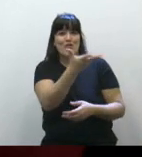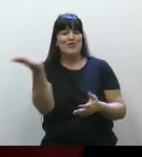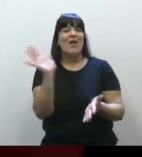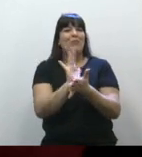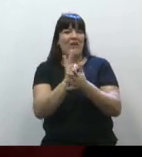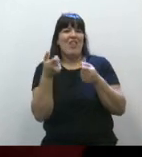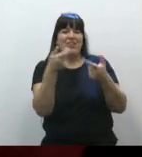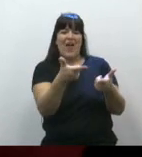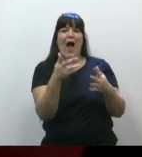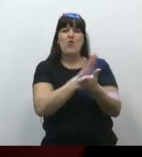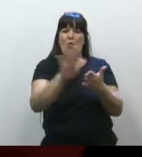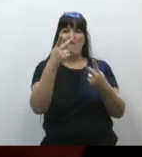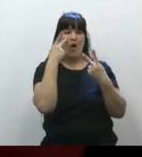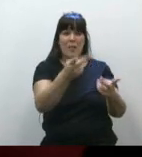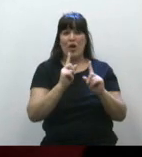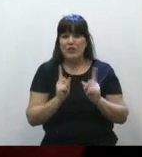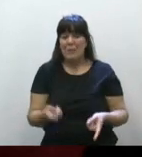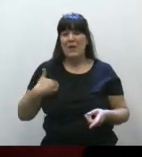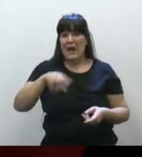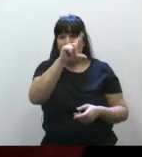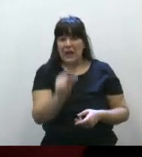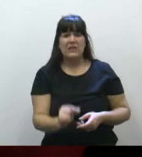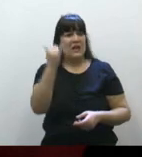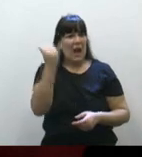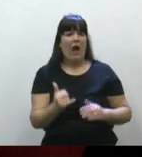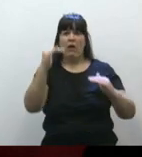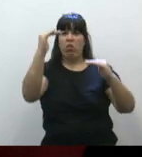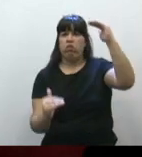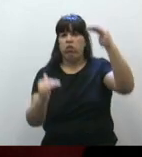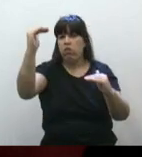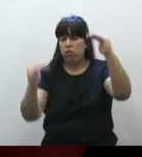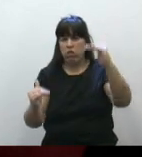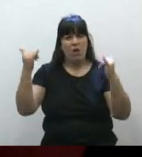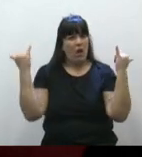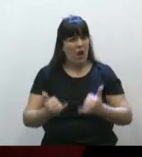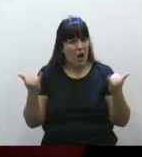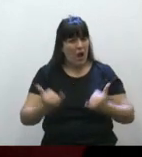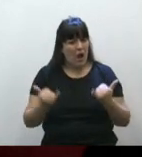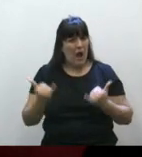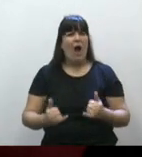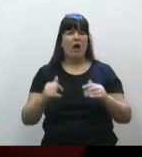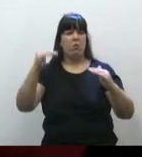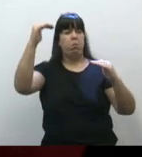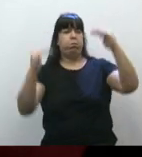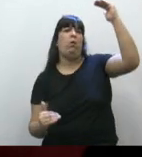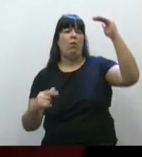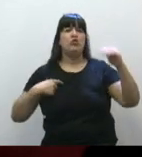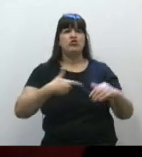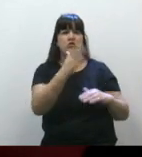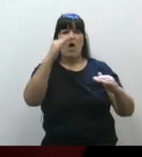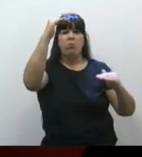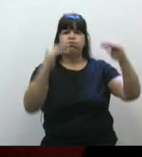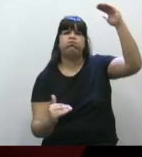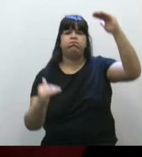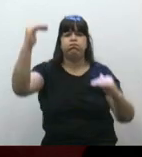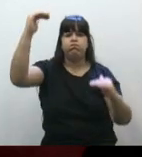en un país como el nuestro con profundas desigualdades con grandes asimetrías sociales donde